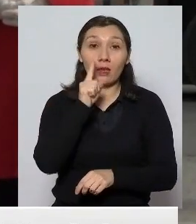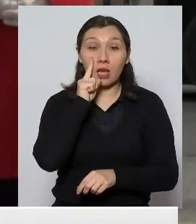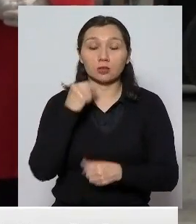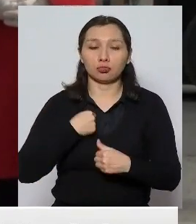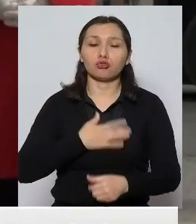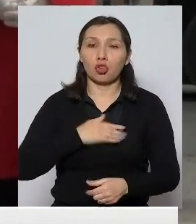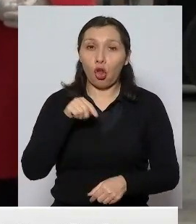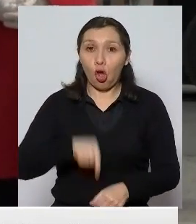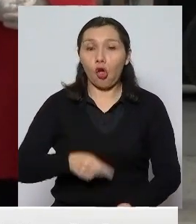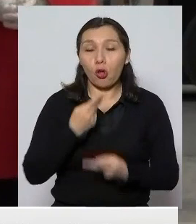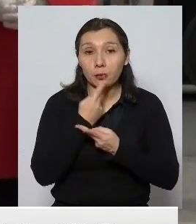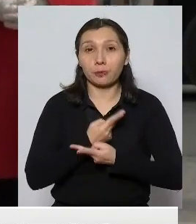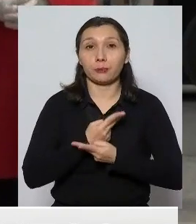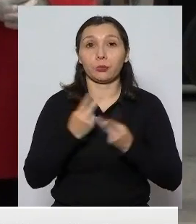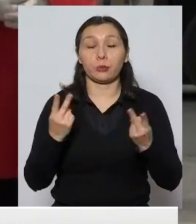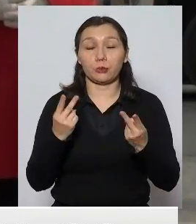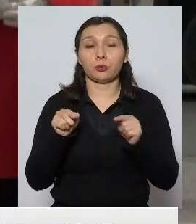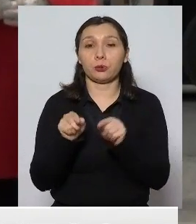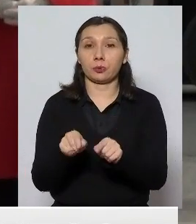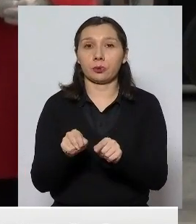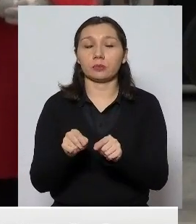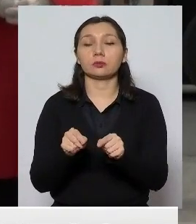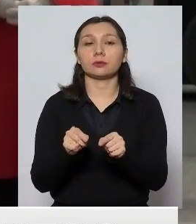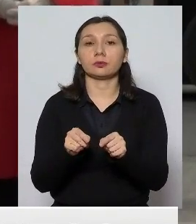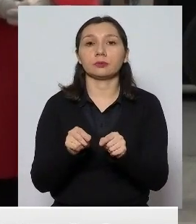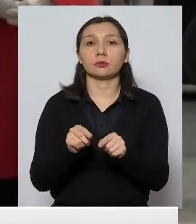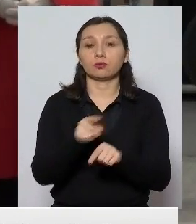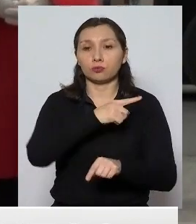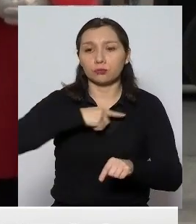quiero hoy día anunciar que hemos